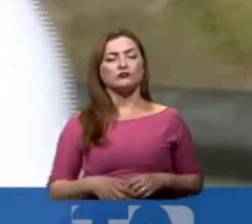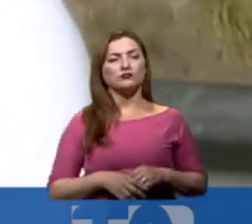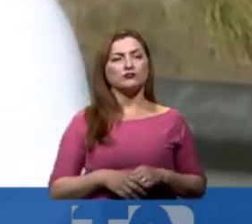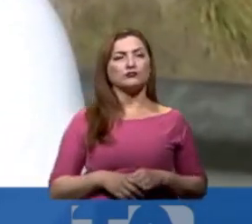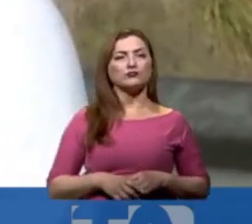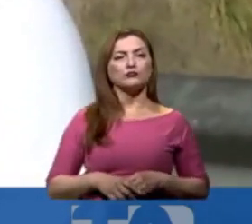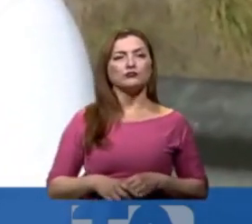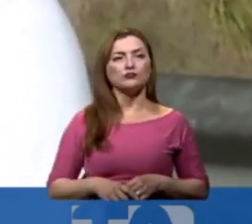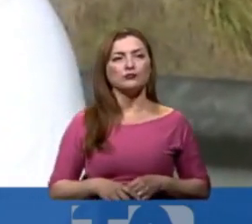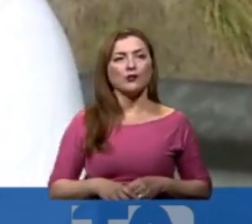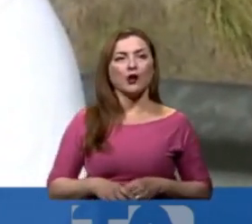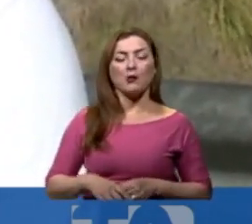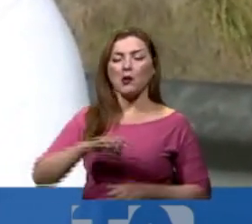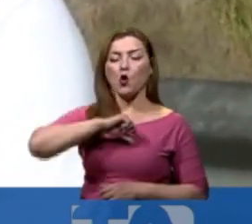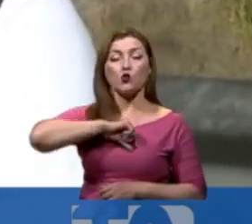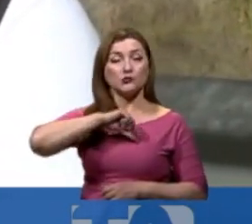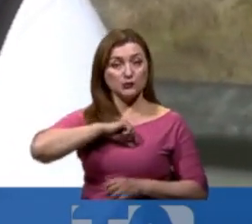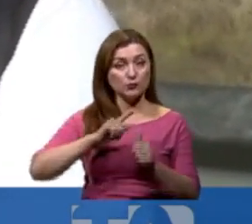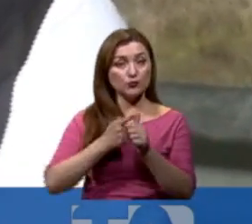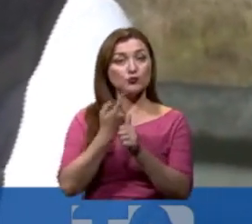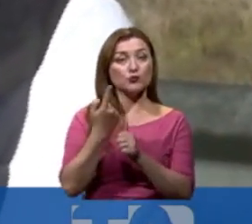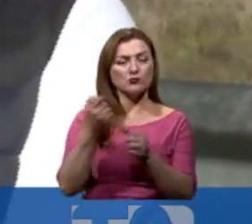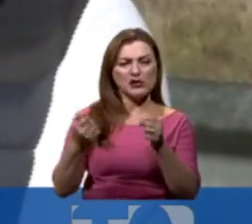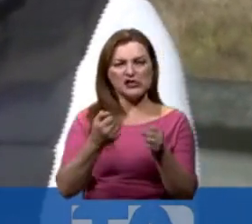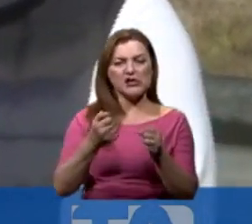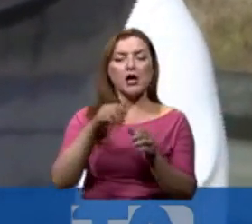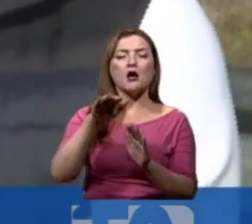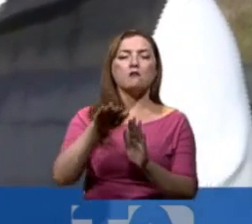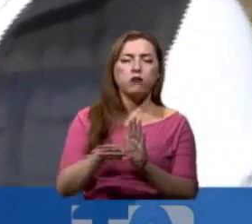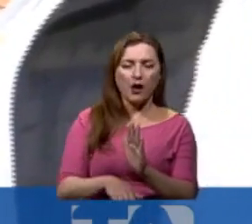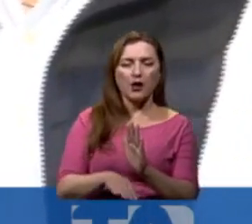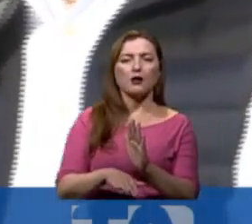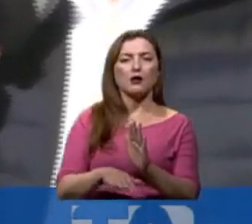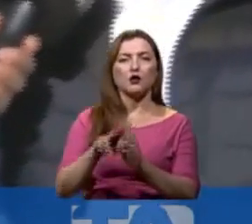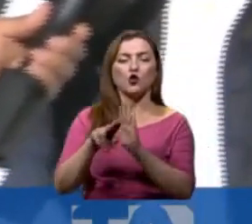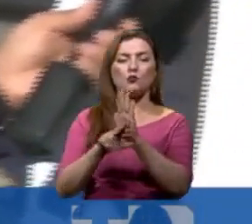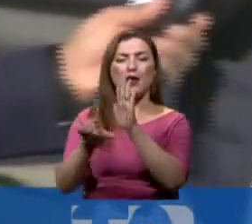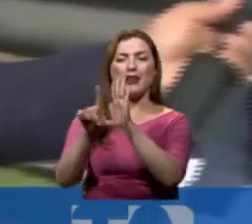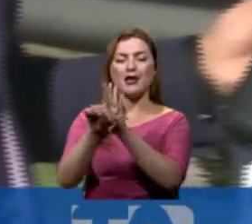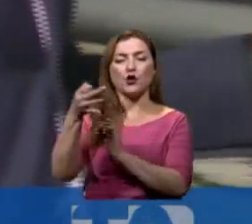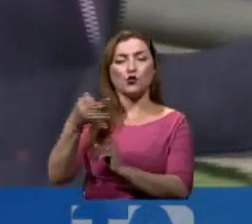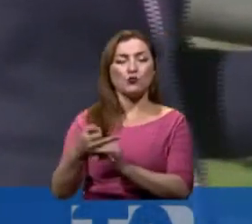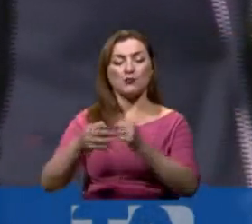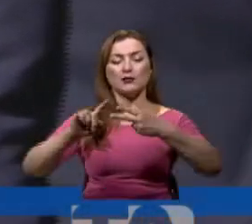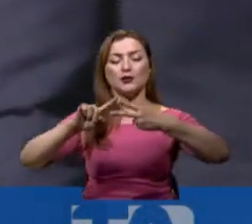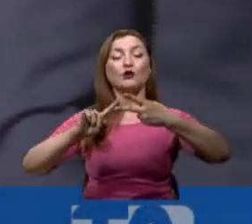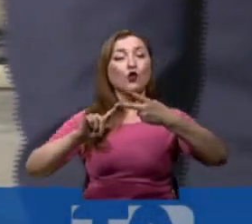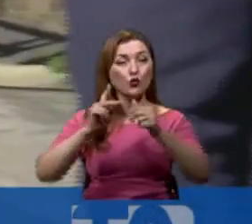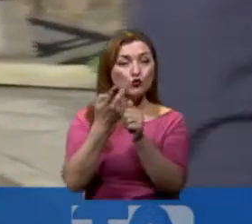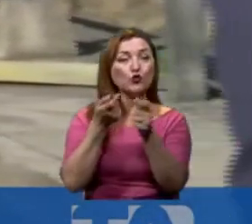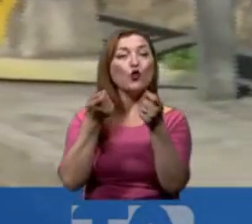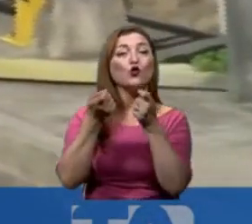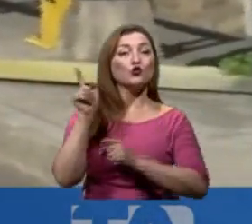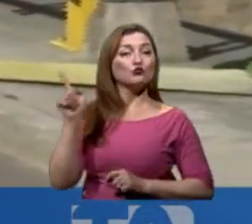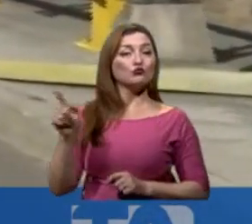esa conciencia primero, ¿no?, a la ciudadanía de que tenemos que bajar la velocidad, tenemos que cumplir con las normas de tránsito, y segundo con los controles como este,